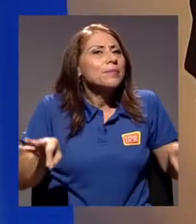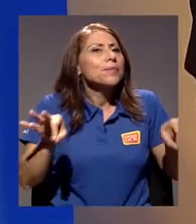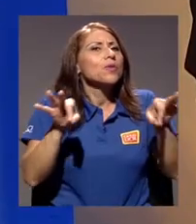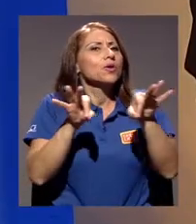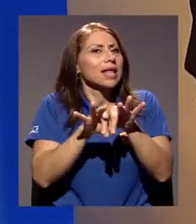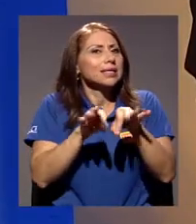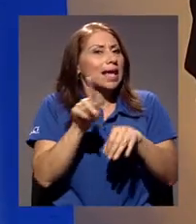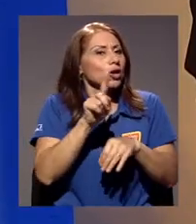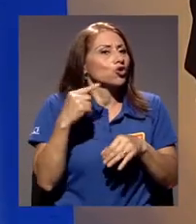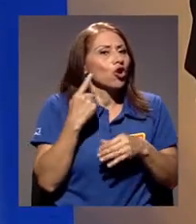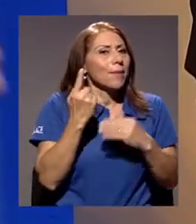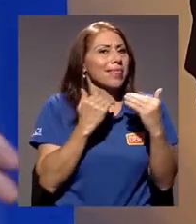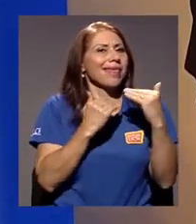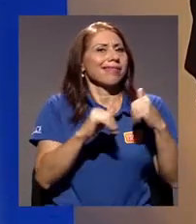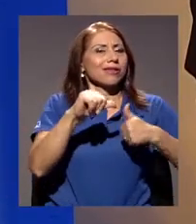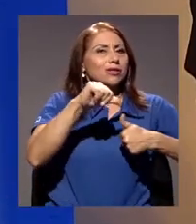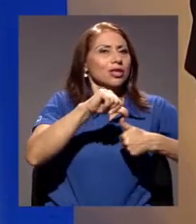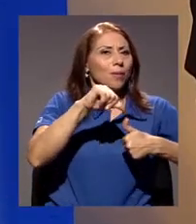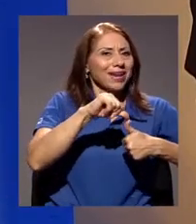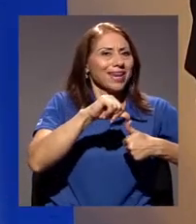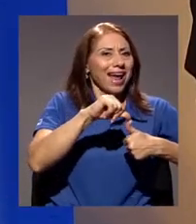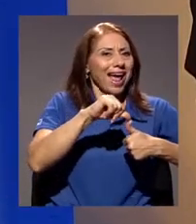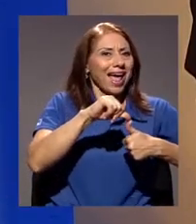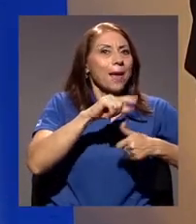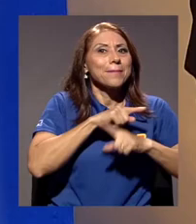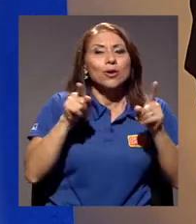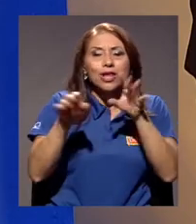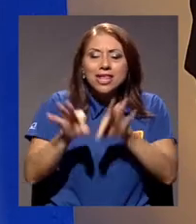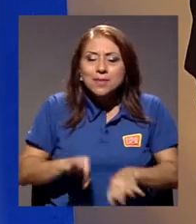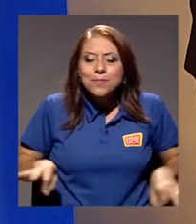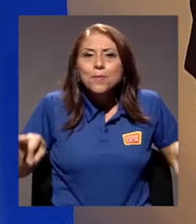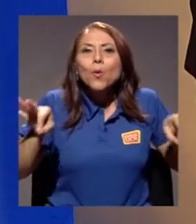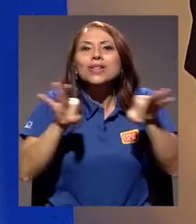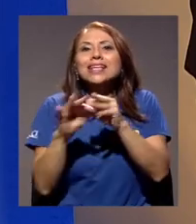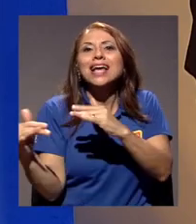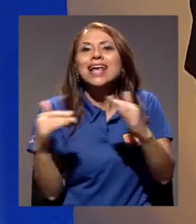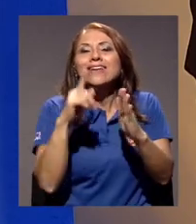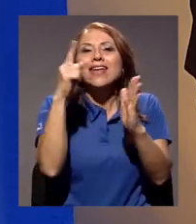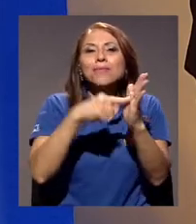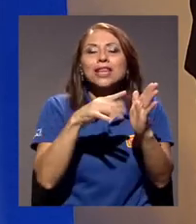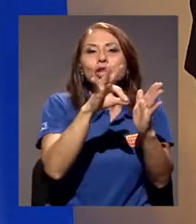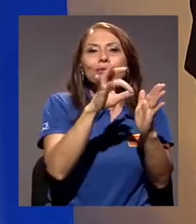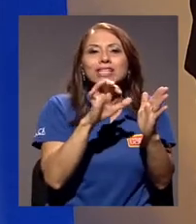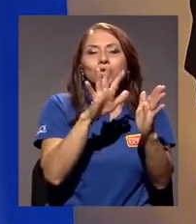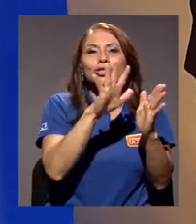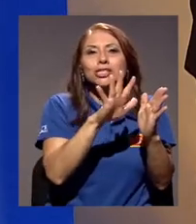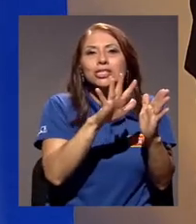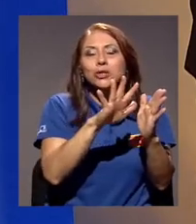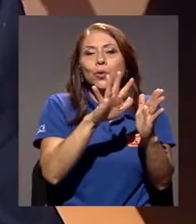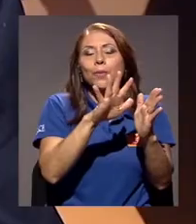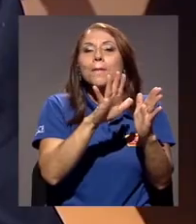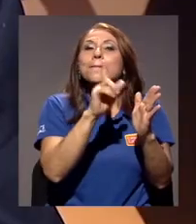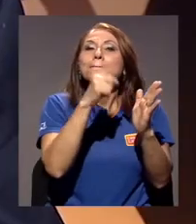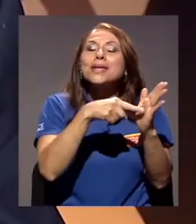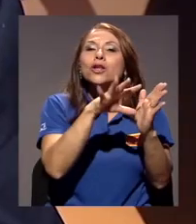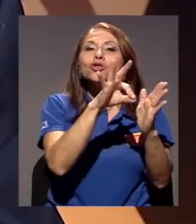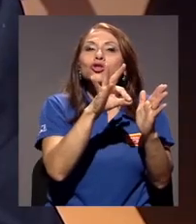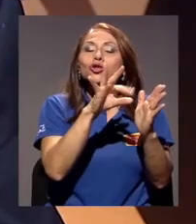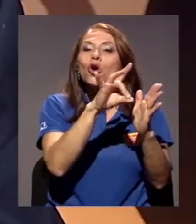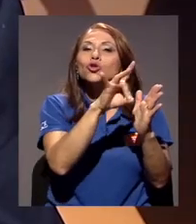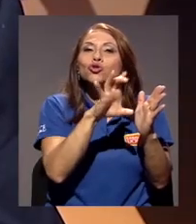allá de centroamérica el conflicto que hubo aquí en el 56 y 57 eso es muy